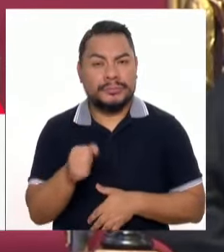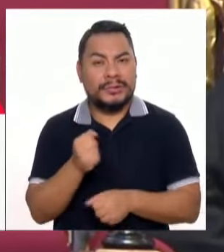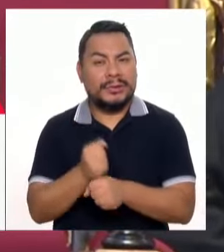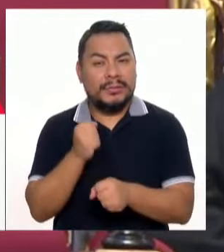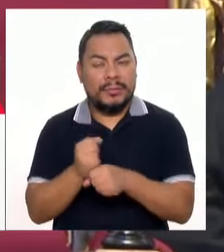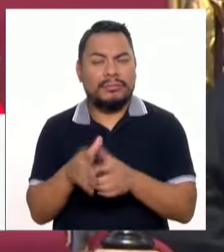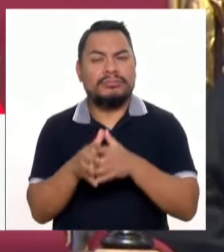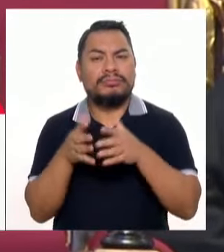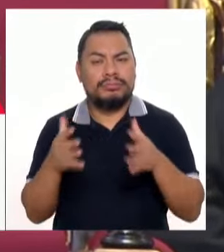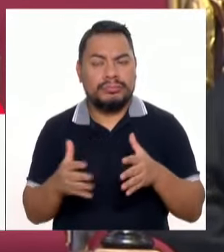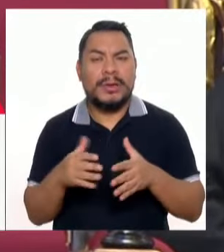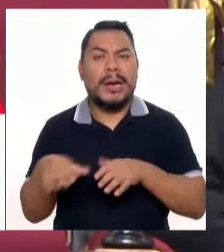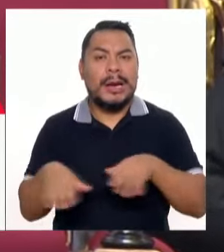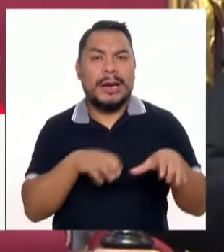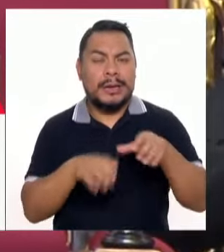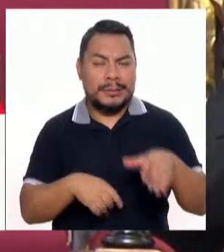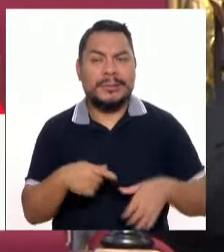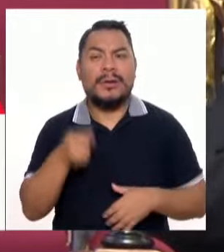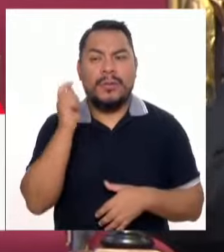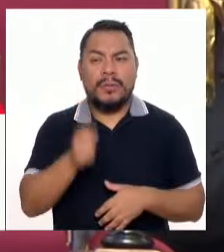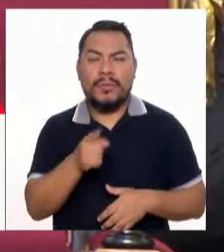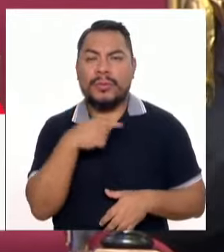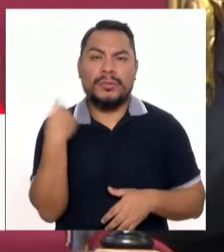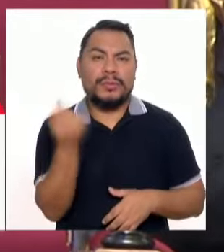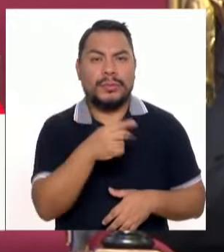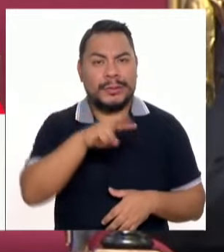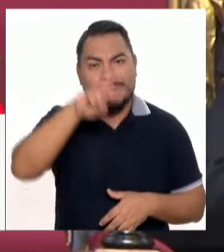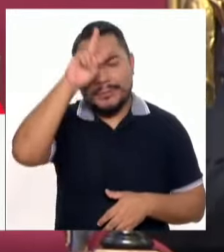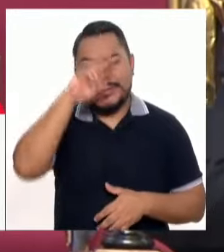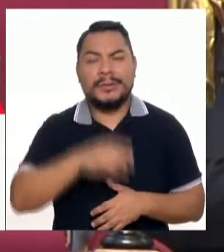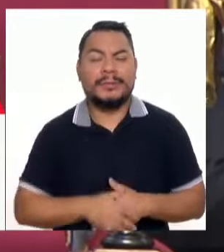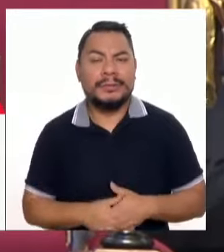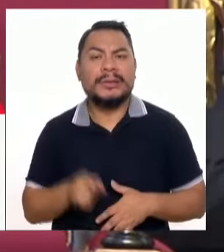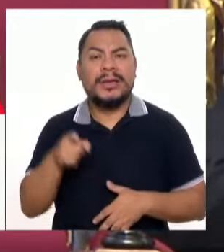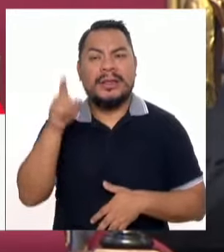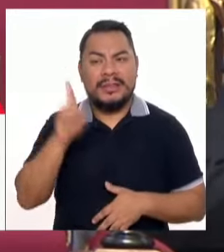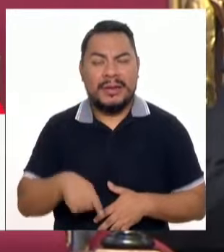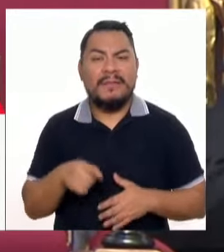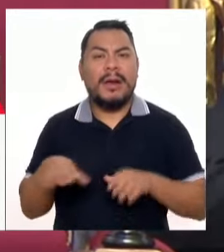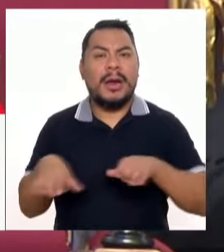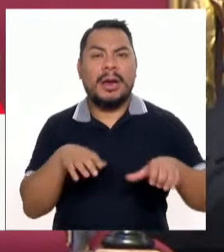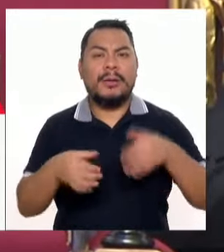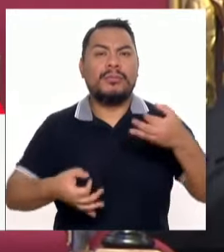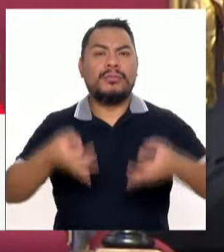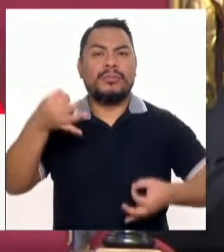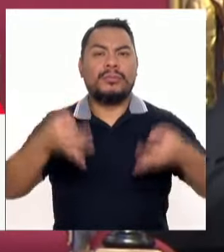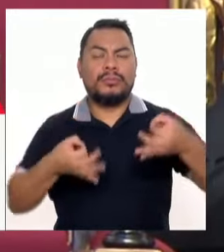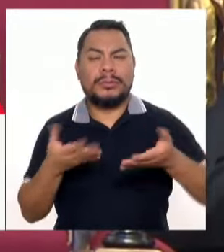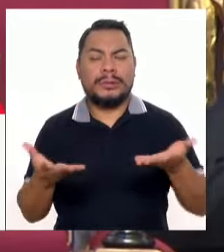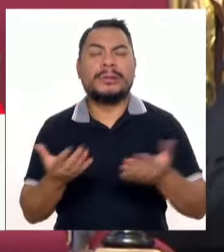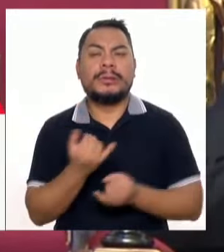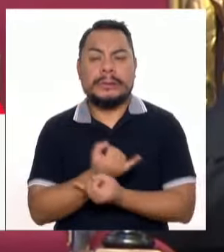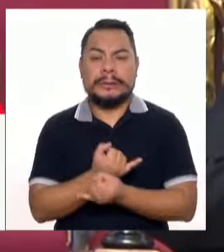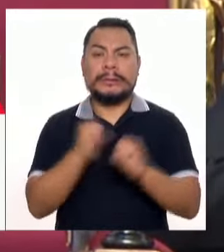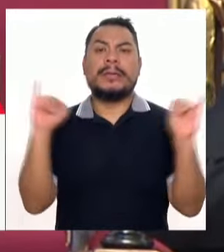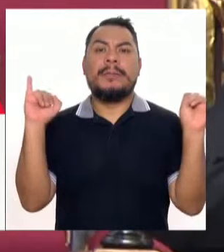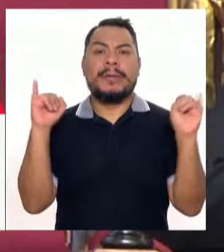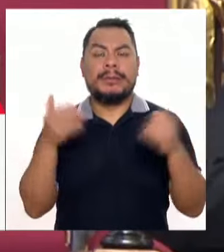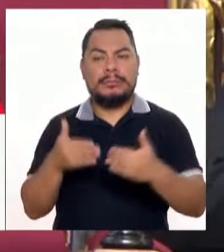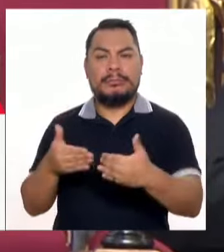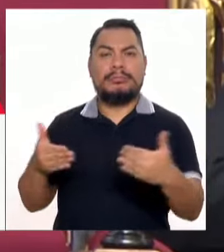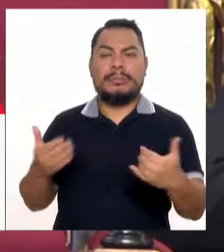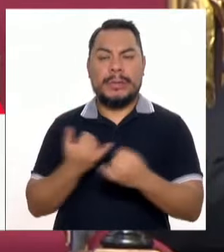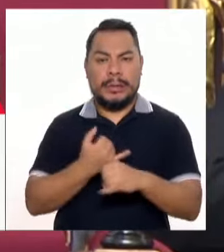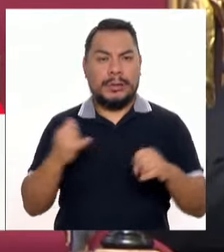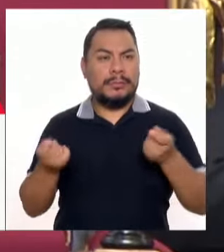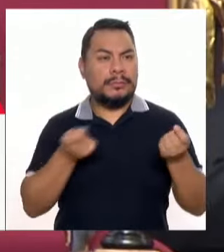que realizan las juezas y jueces de todo el Perú y deben ejercerlo con autonomía e independencia,